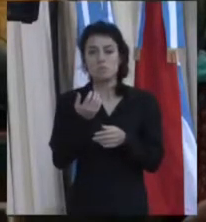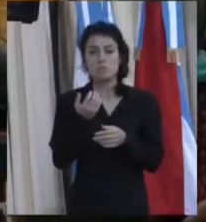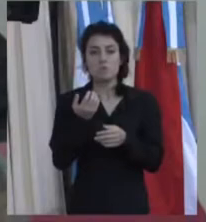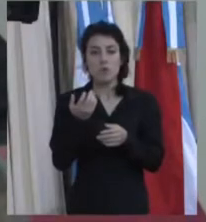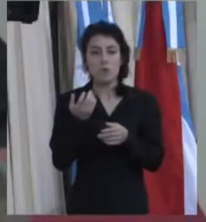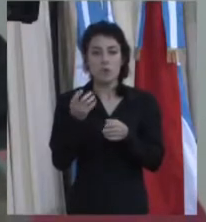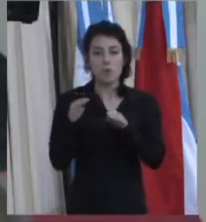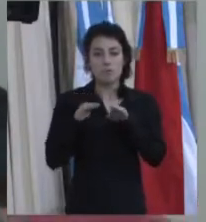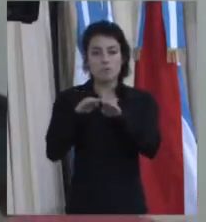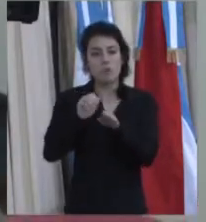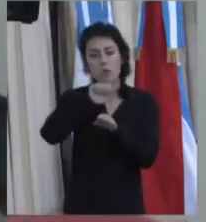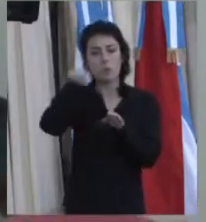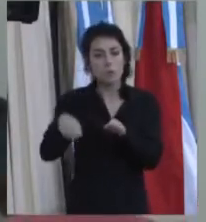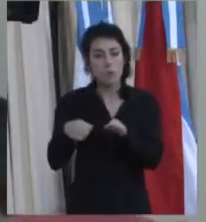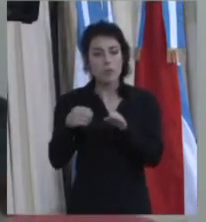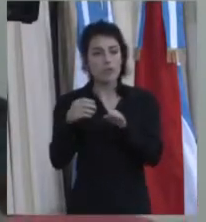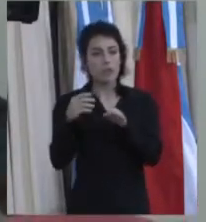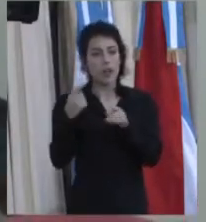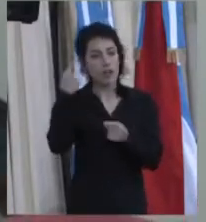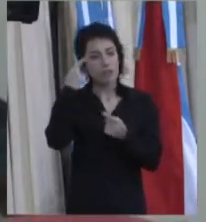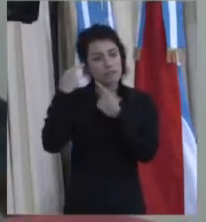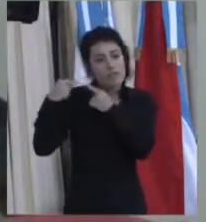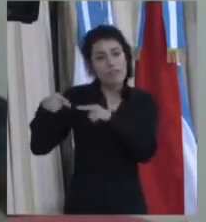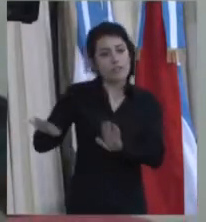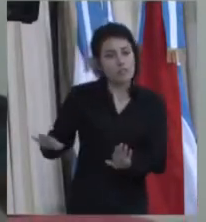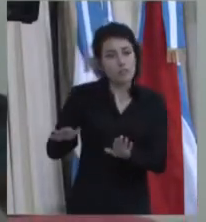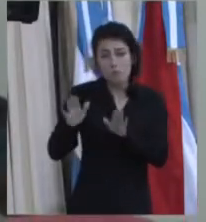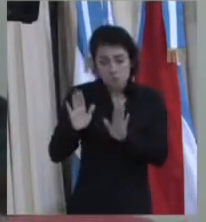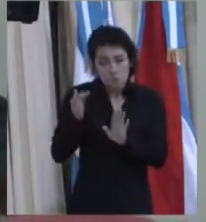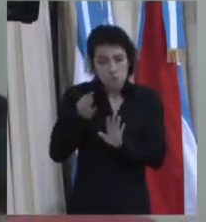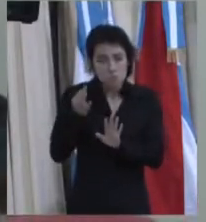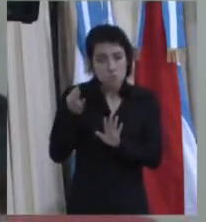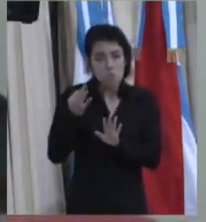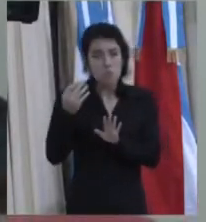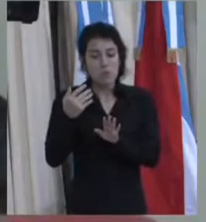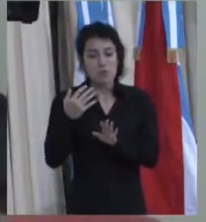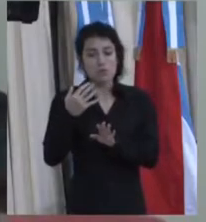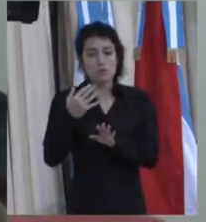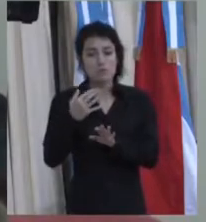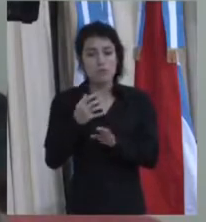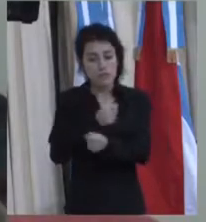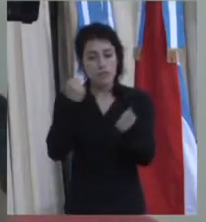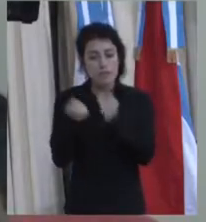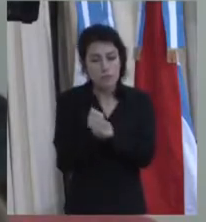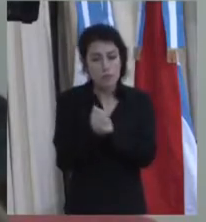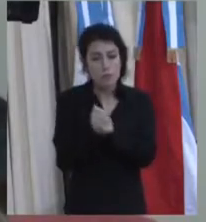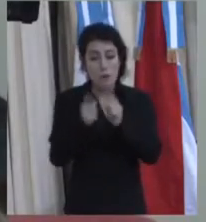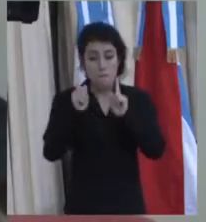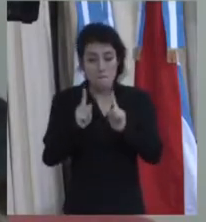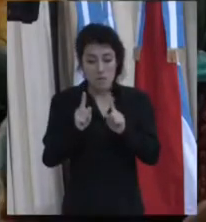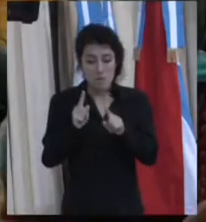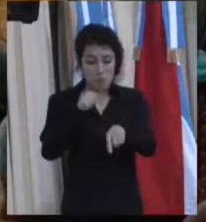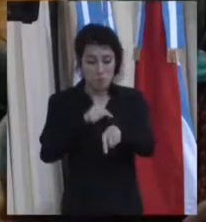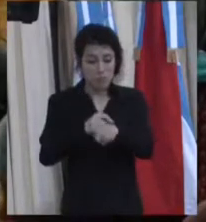una genealogía o trazar incluso diatribas internas en el movimiento reformista, lo cierto es que la reforma como tal, como